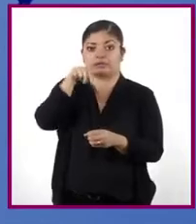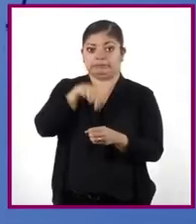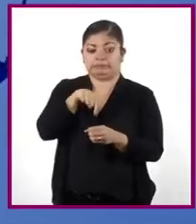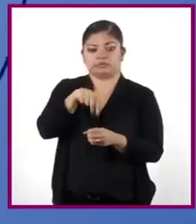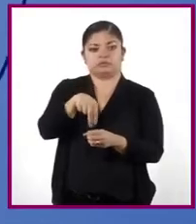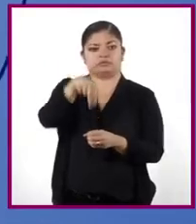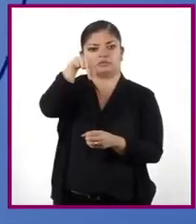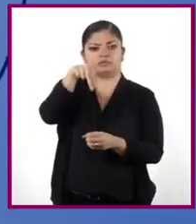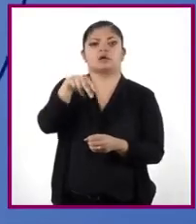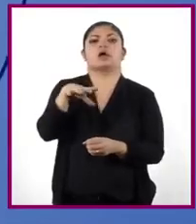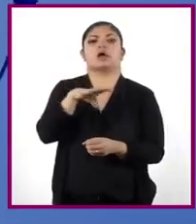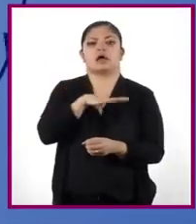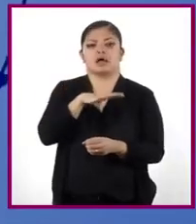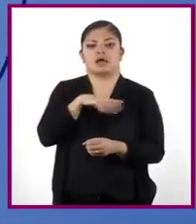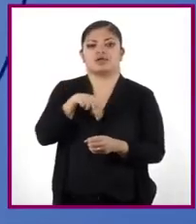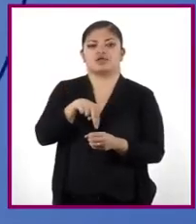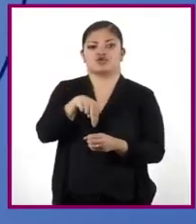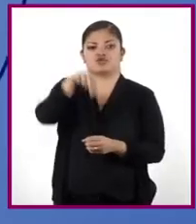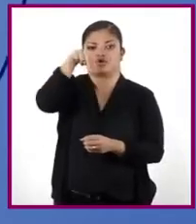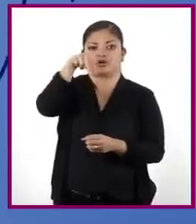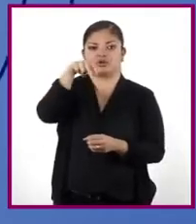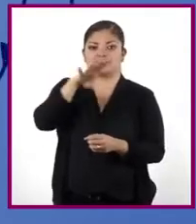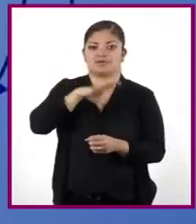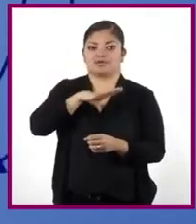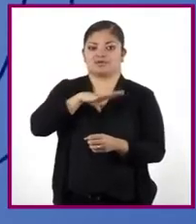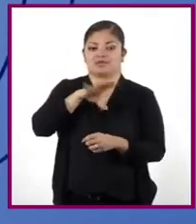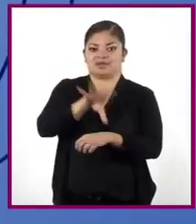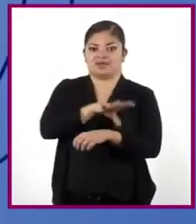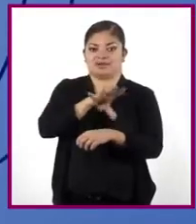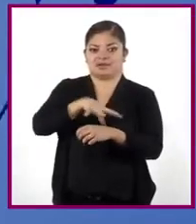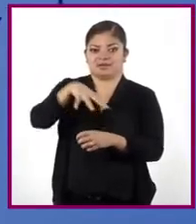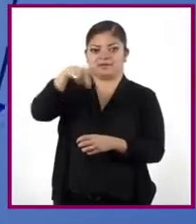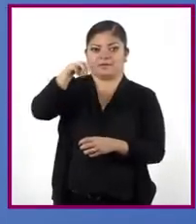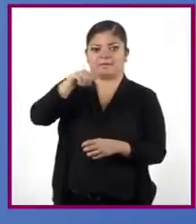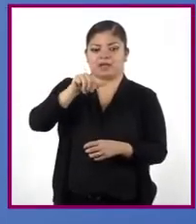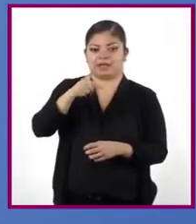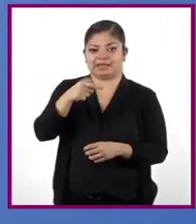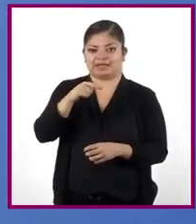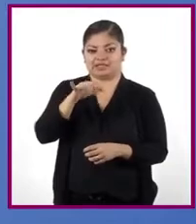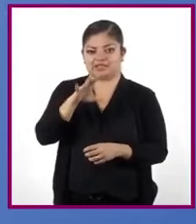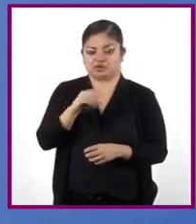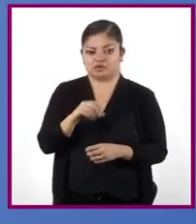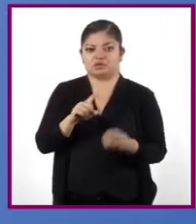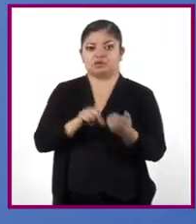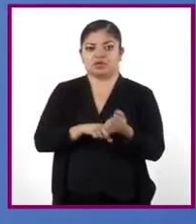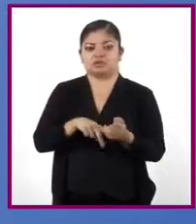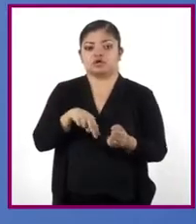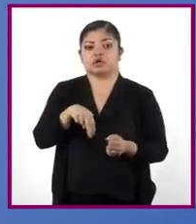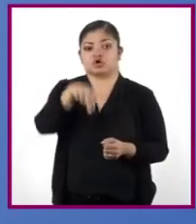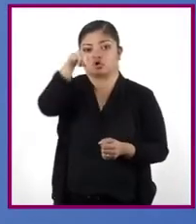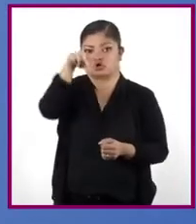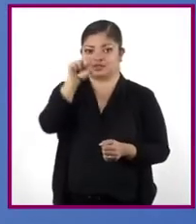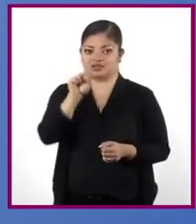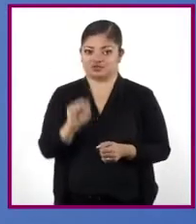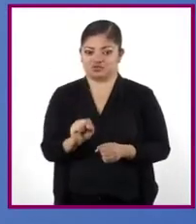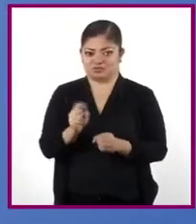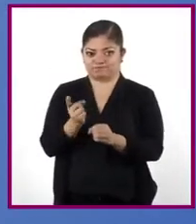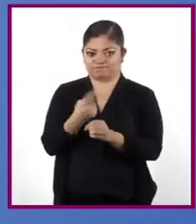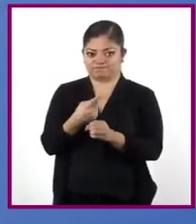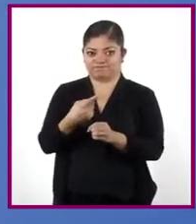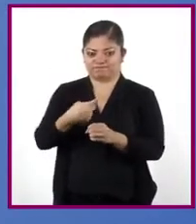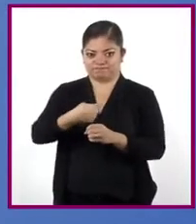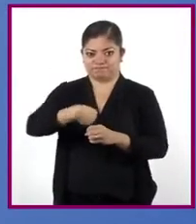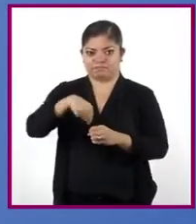dirección se encuentra el polo norte magnético de la Tierra. Además, la línea geográfica norte-sur que indica la brújula